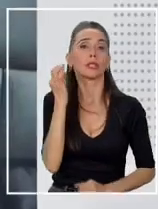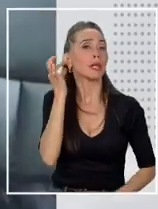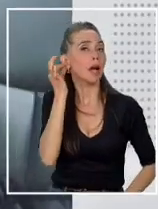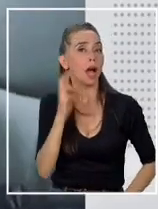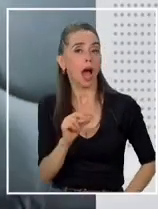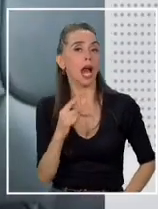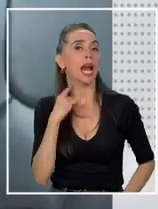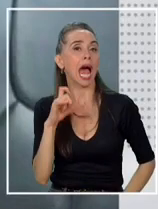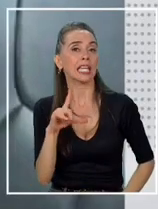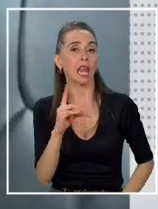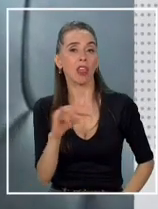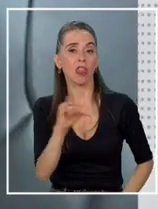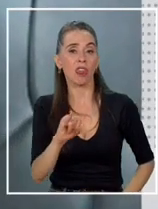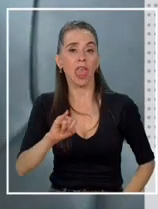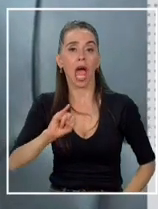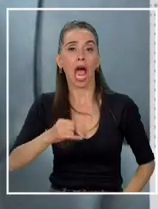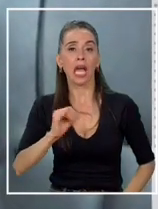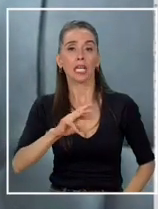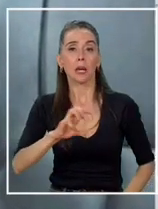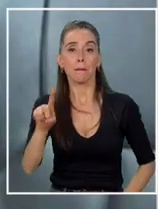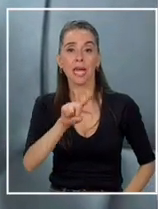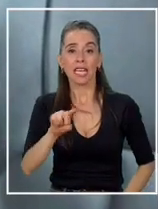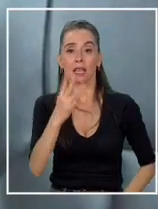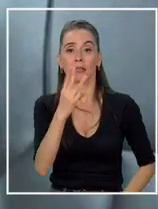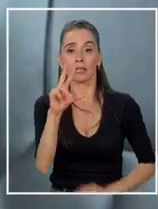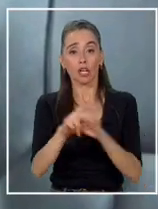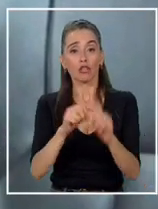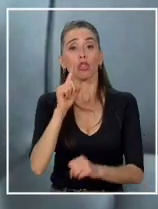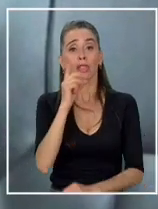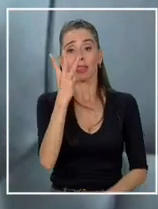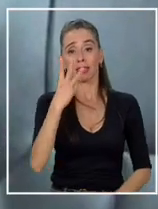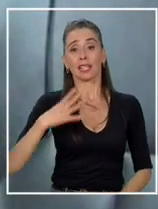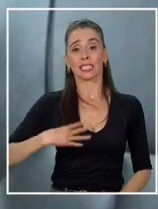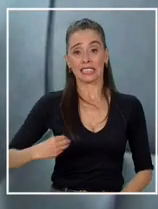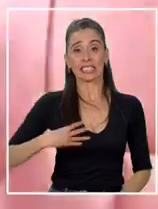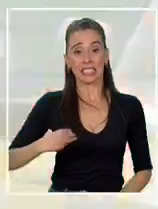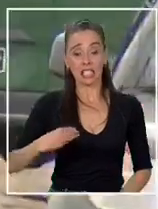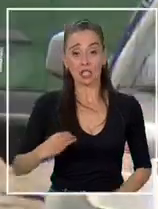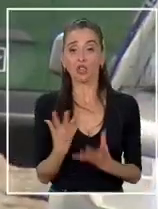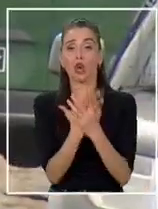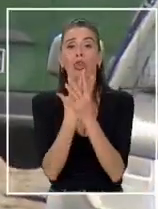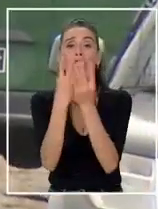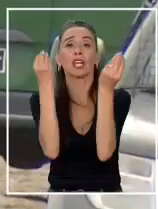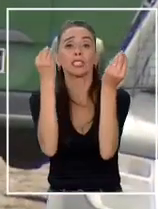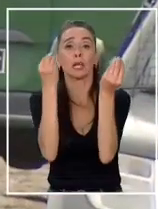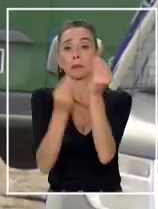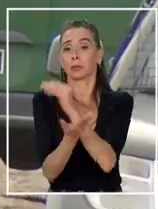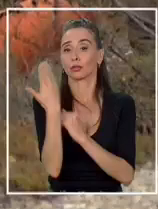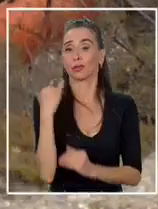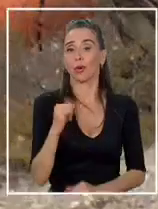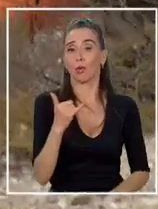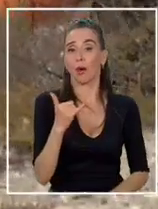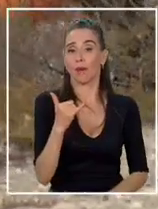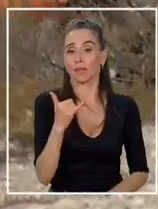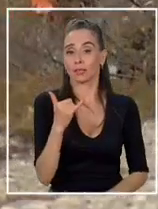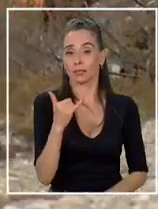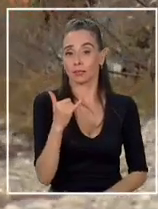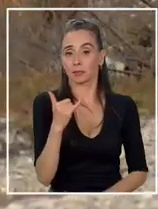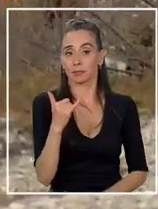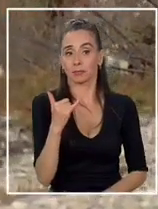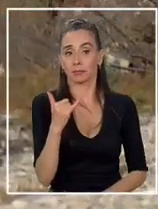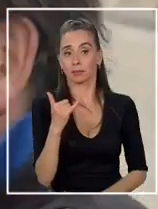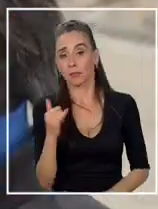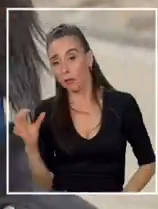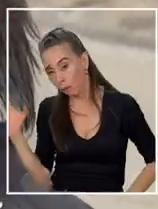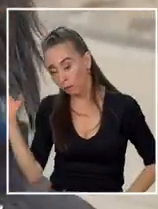Díaz Jiménez, de 38 años. Madre de tres hijos, que estaba desaparecida desde el jueves pasado y que